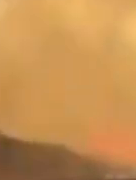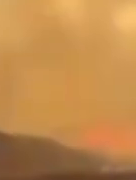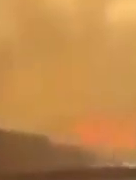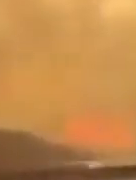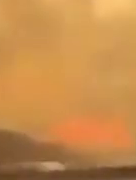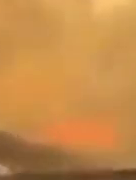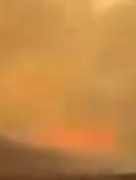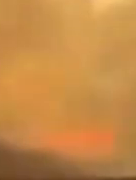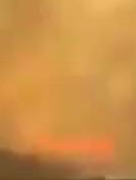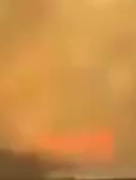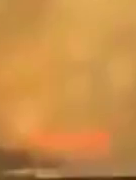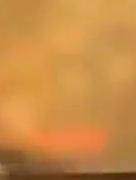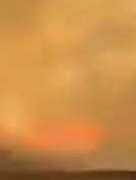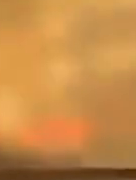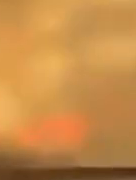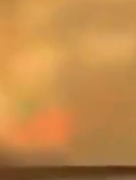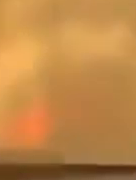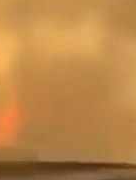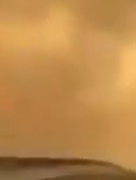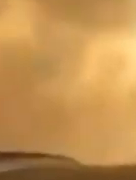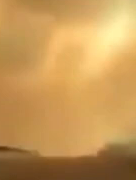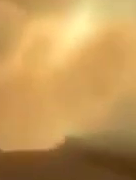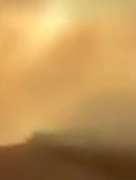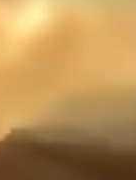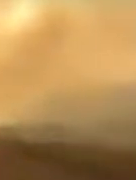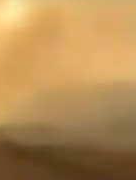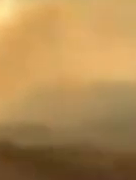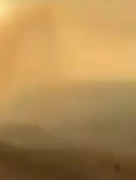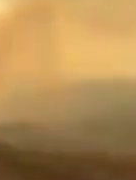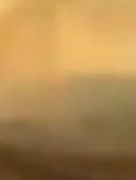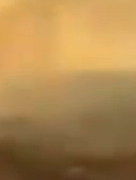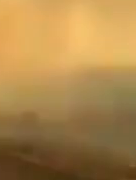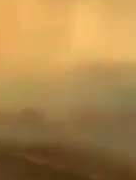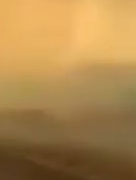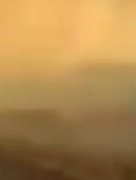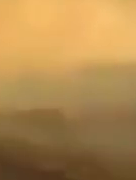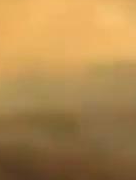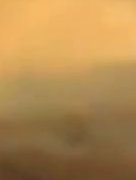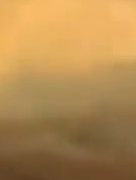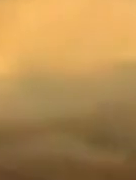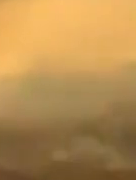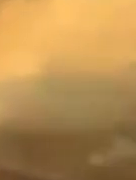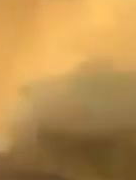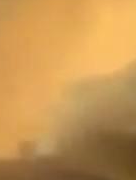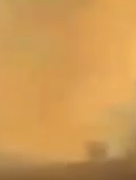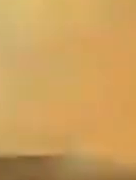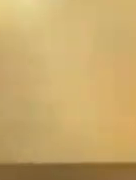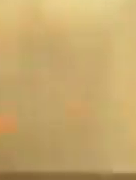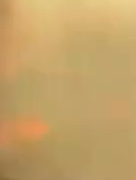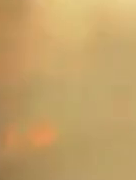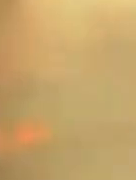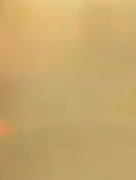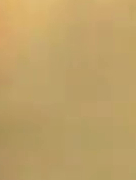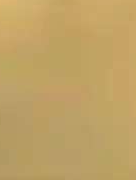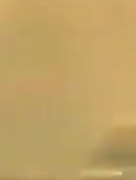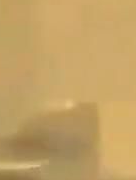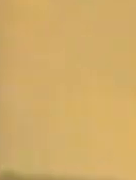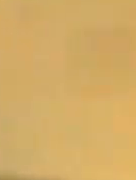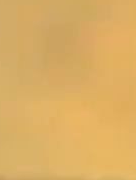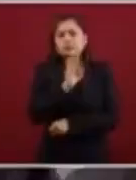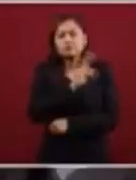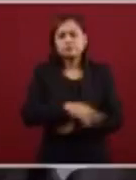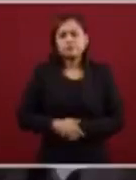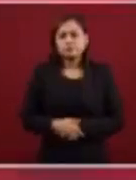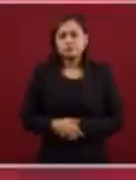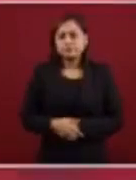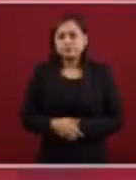en CONAFOR por más de 1.229 millones de pesos. ¿Qué le contesta a los bajacalifornianos que tienen estas necesidades? Pues que estamos